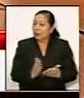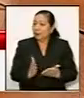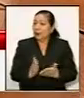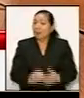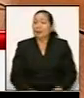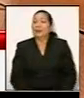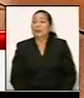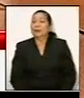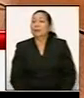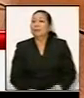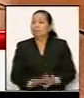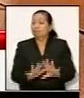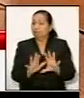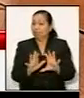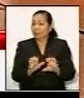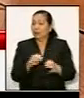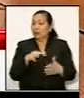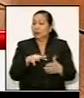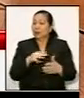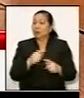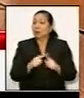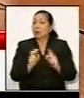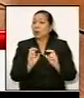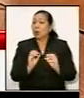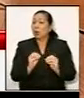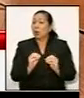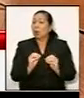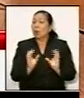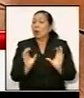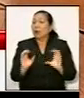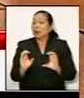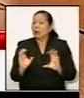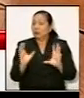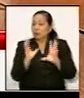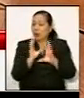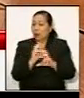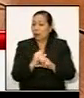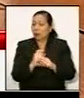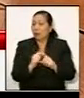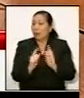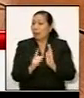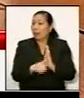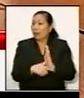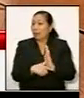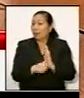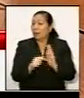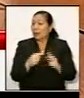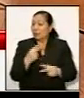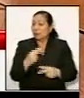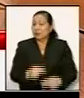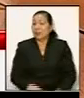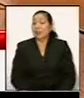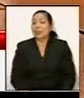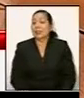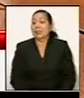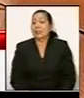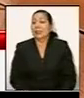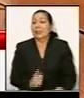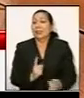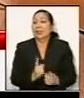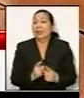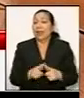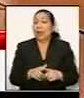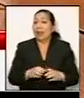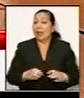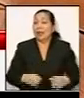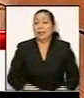lógicas de estas evaluaciones y otros estudios viendo cómo hacer ajustes pedagógicos y después hay las visitas no directamente al aula